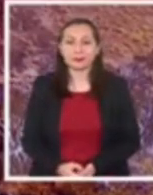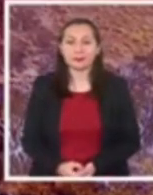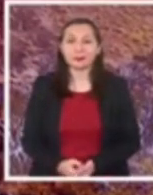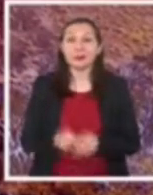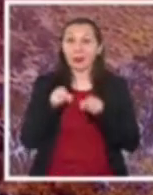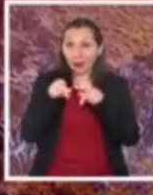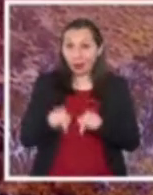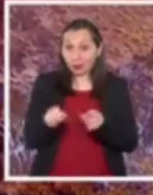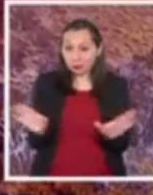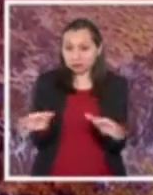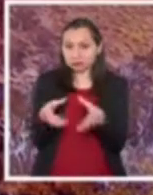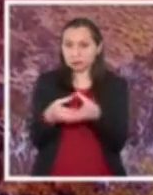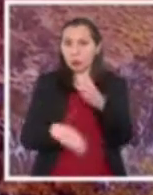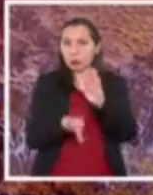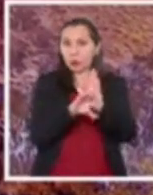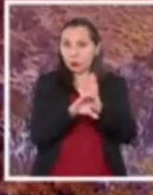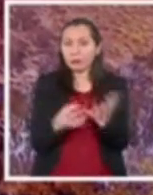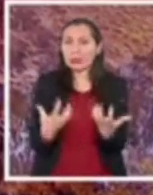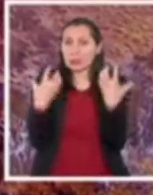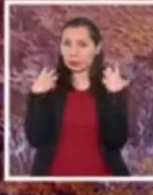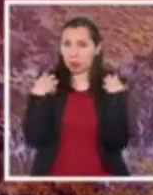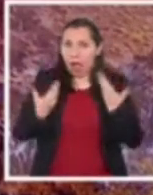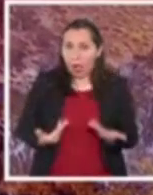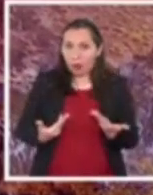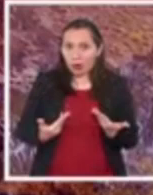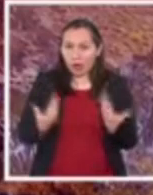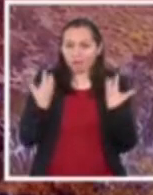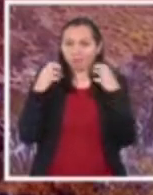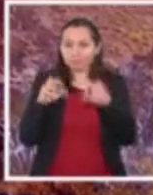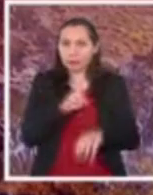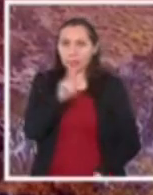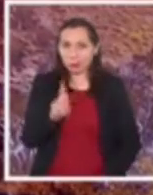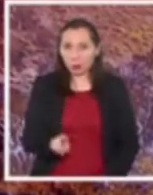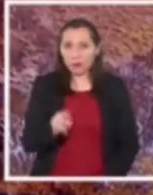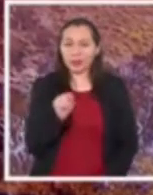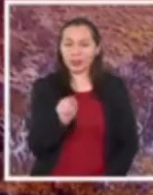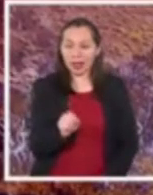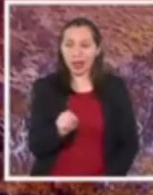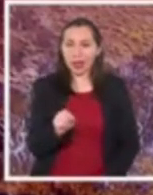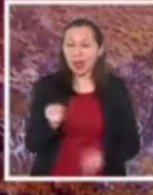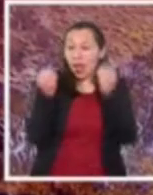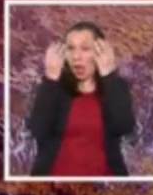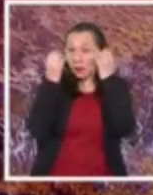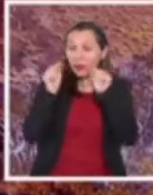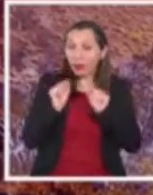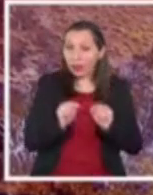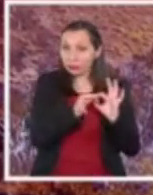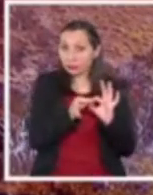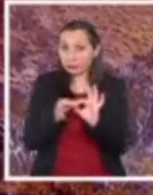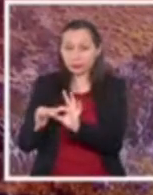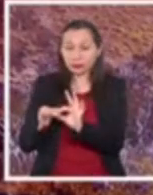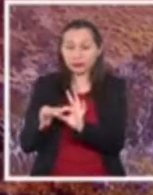y este consejo va a tener la responsabilidad republicana de hacer de esos aprendizajes